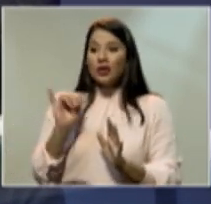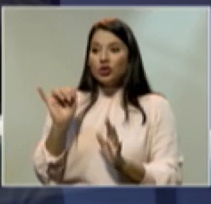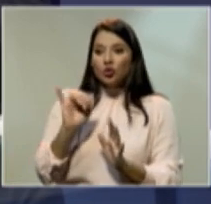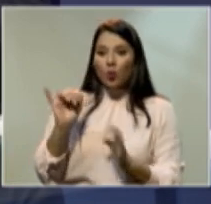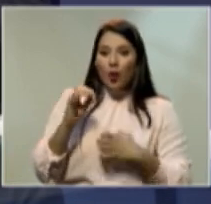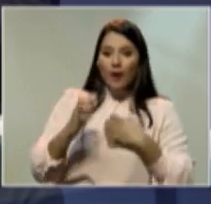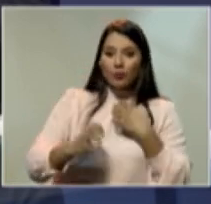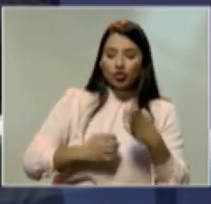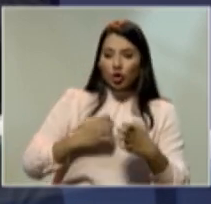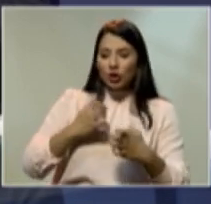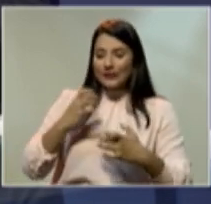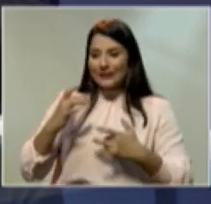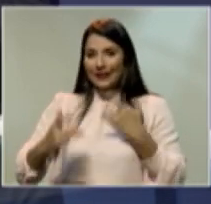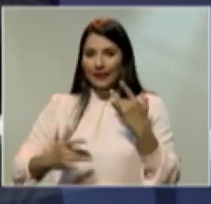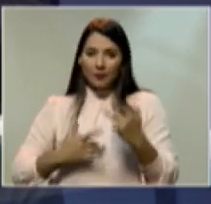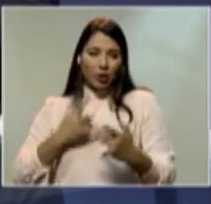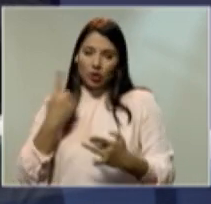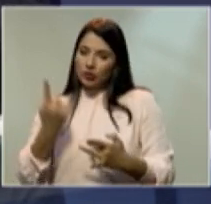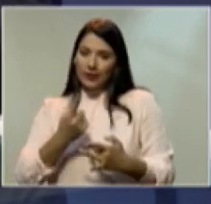de